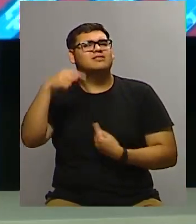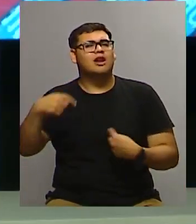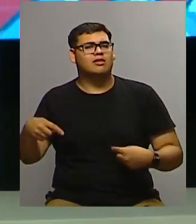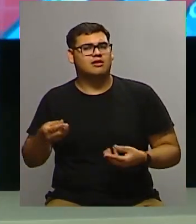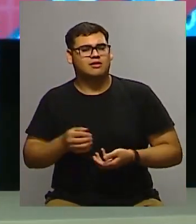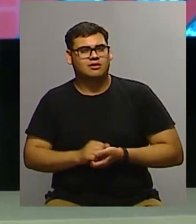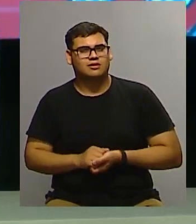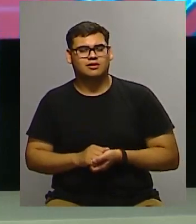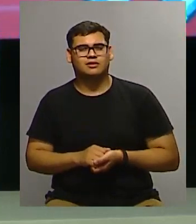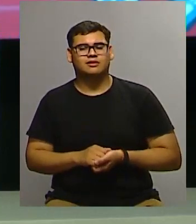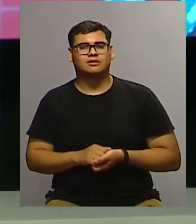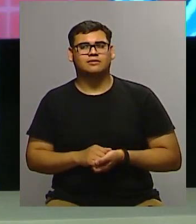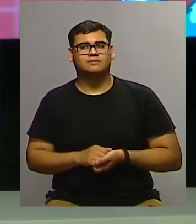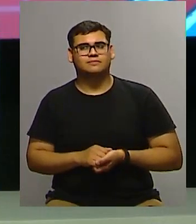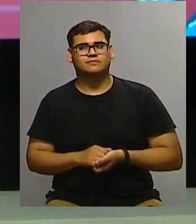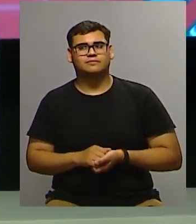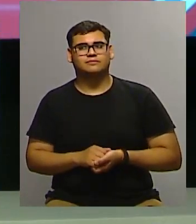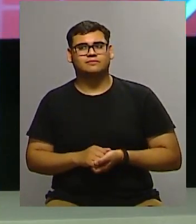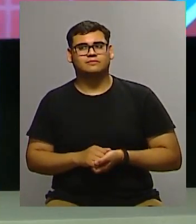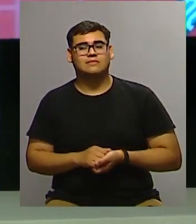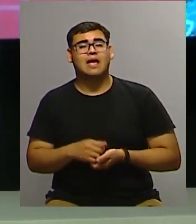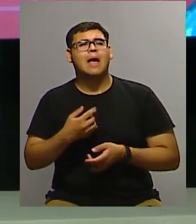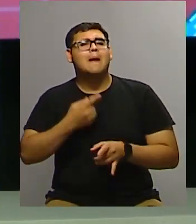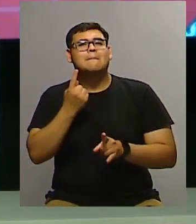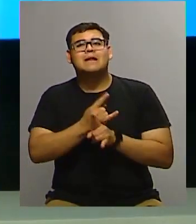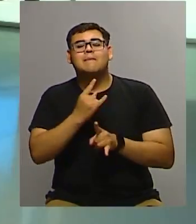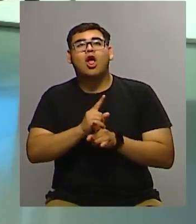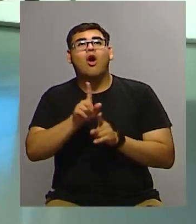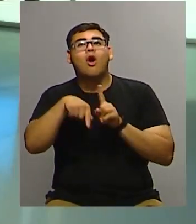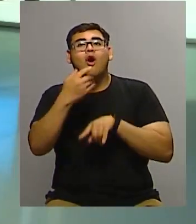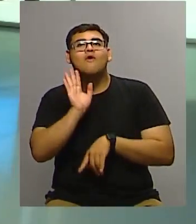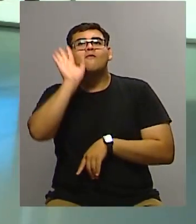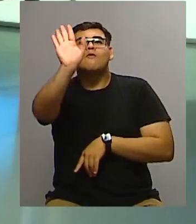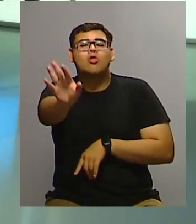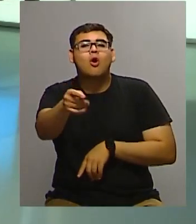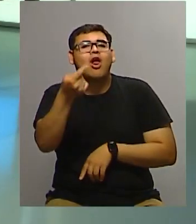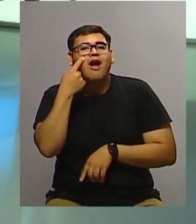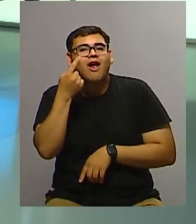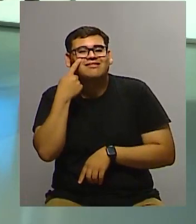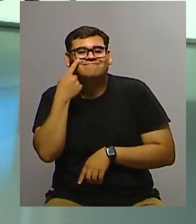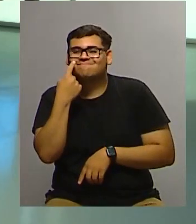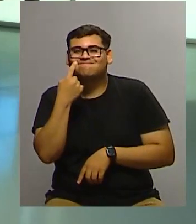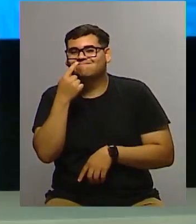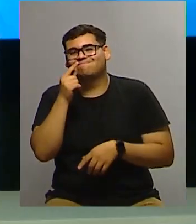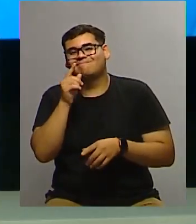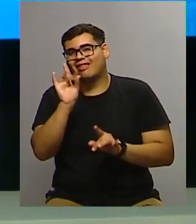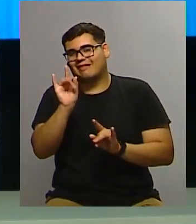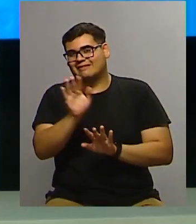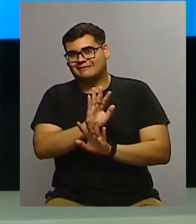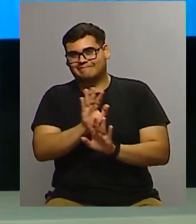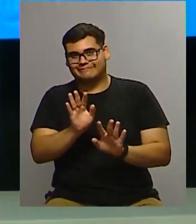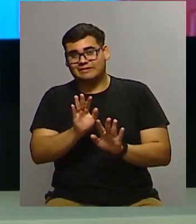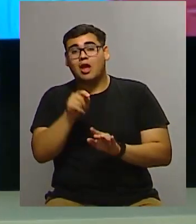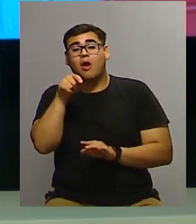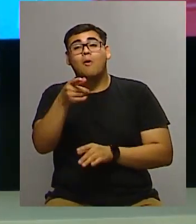Primero, analizar, o sea, hacer futurología es difícil. Sí. Hoy hay una situación que vos describís a través de